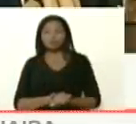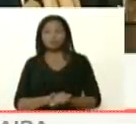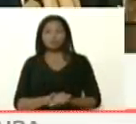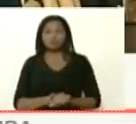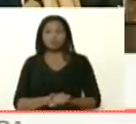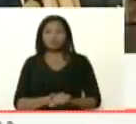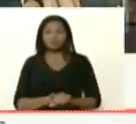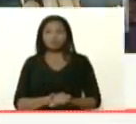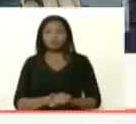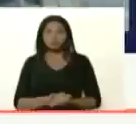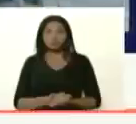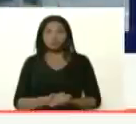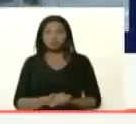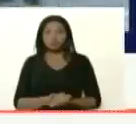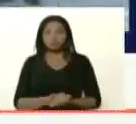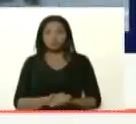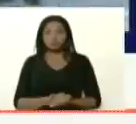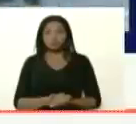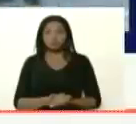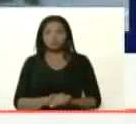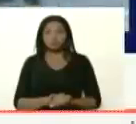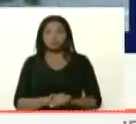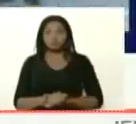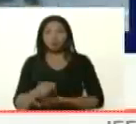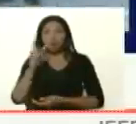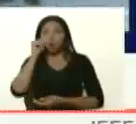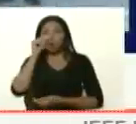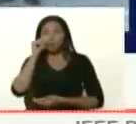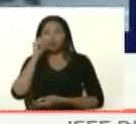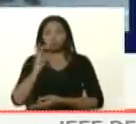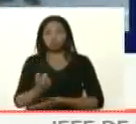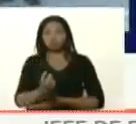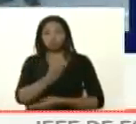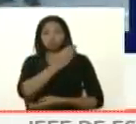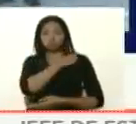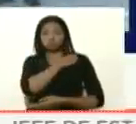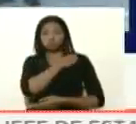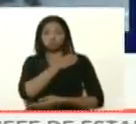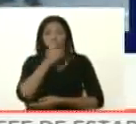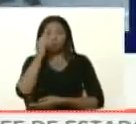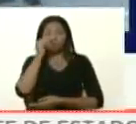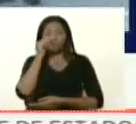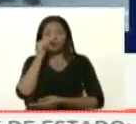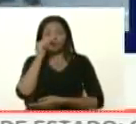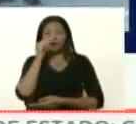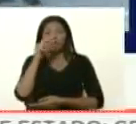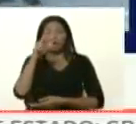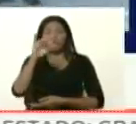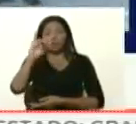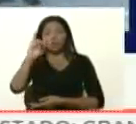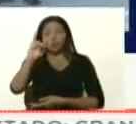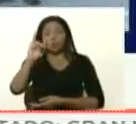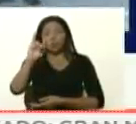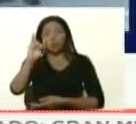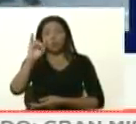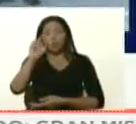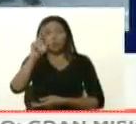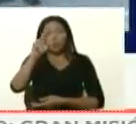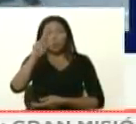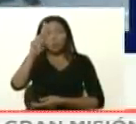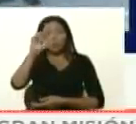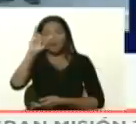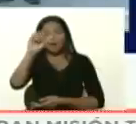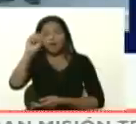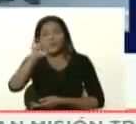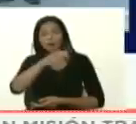el mayor general, el general de brigada, Graciliano Ruiz Gamboa,